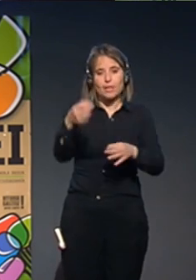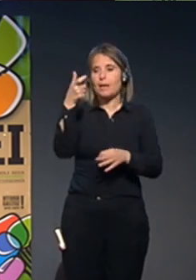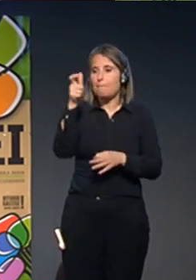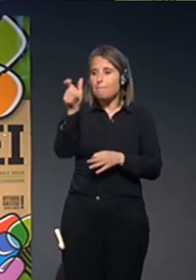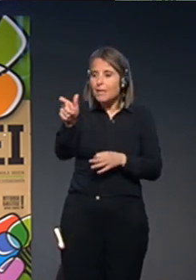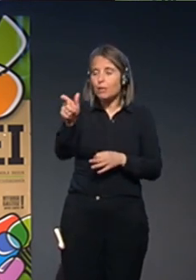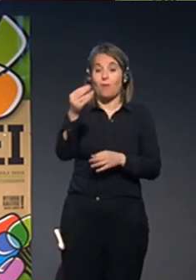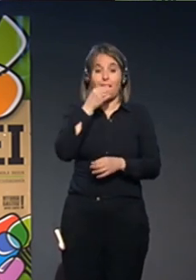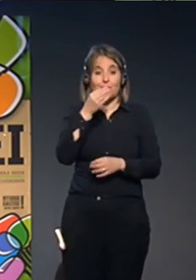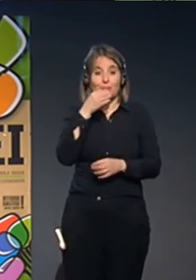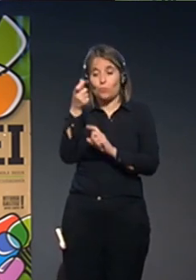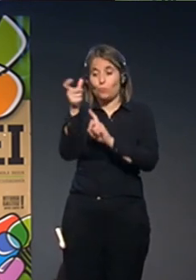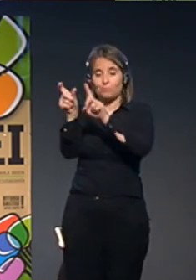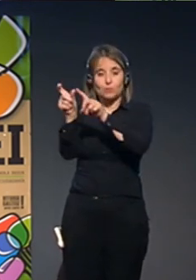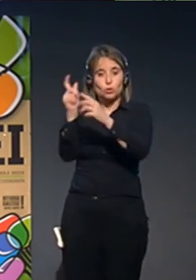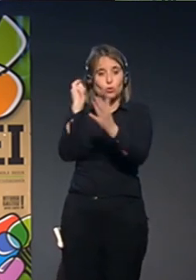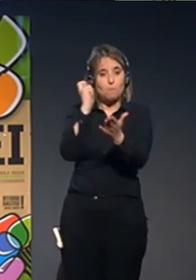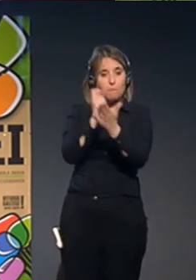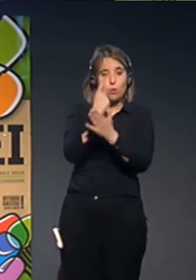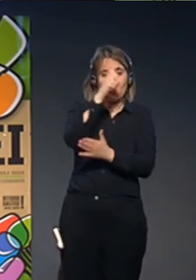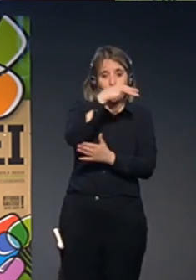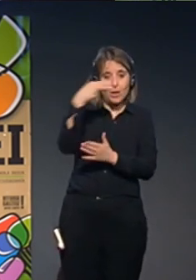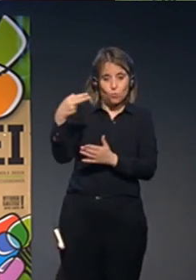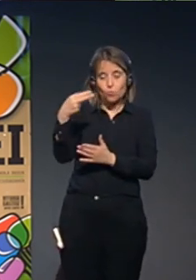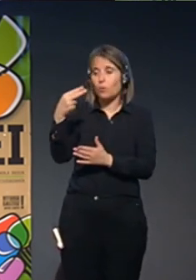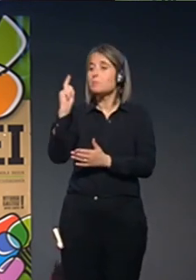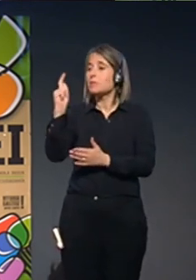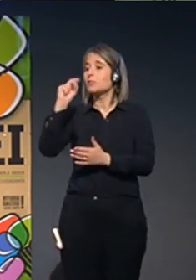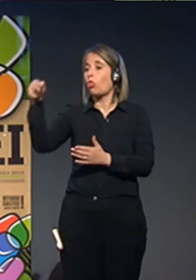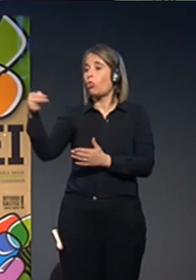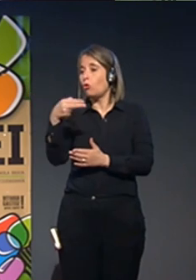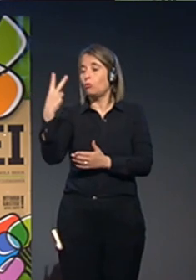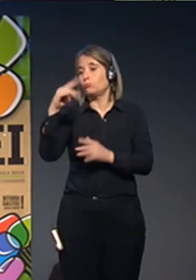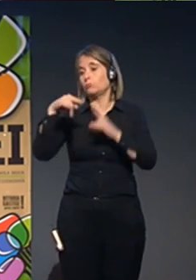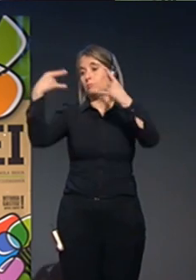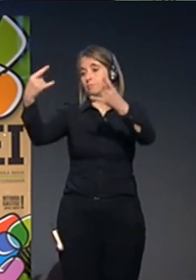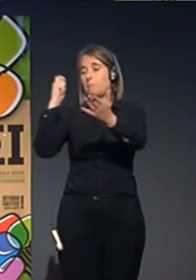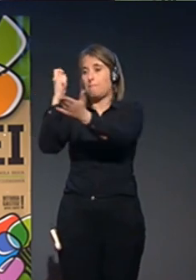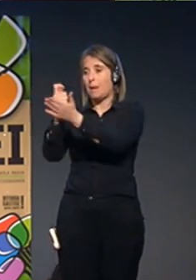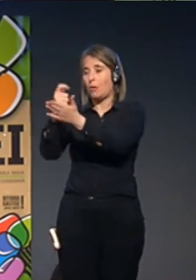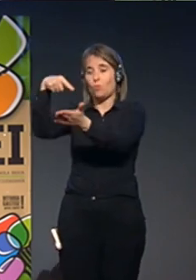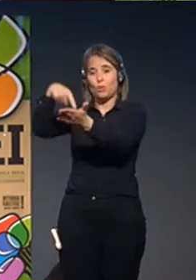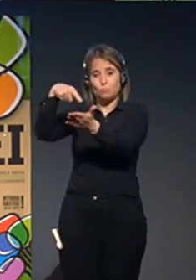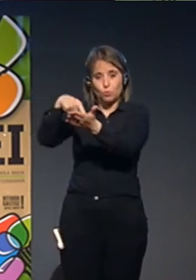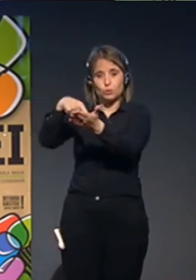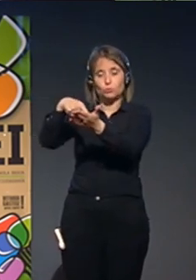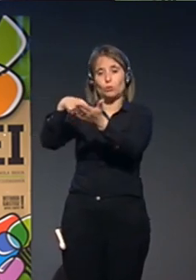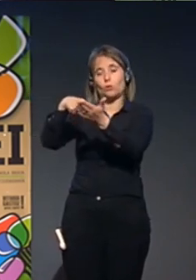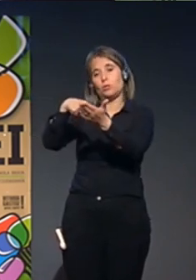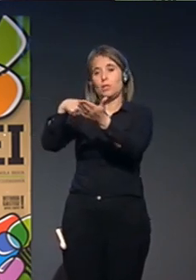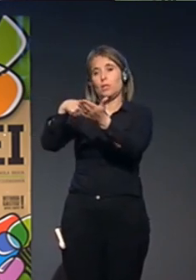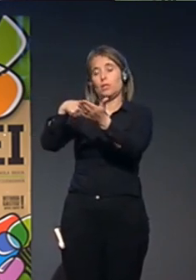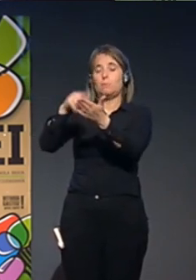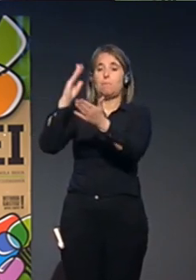oculto de los alimentos que yo pago con 1 pero después pago 2 más al en impuestos para paliar los